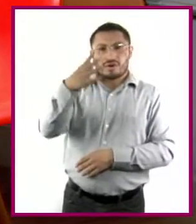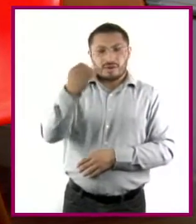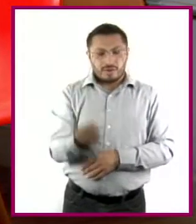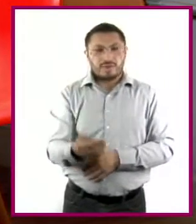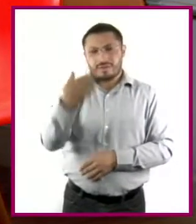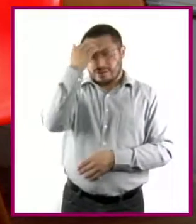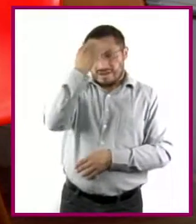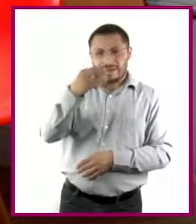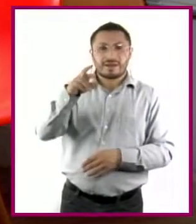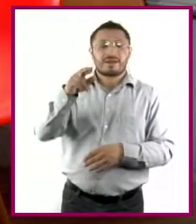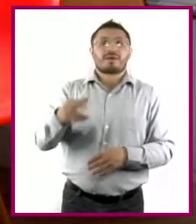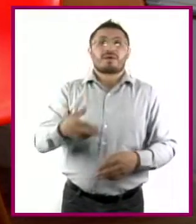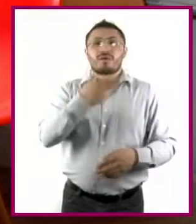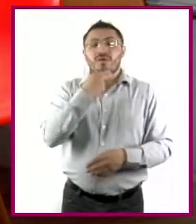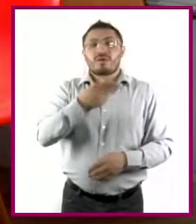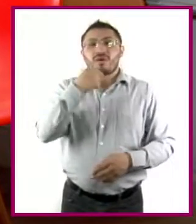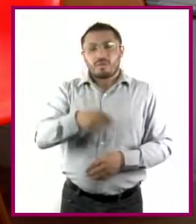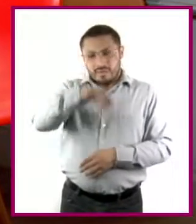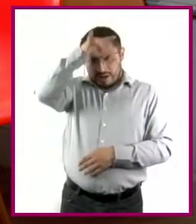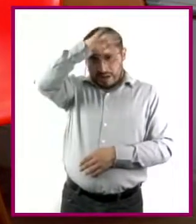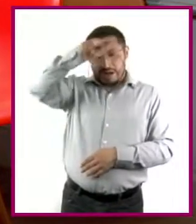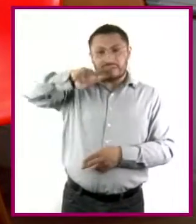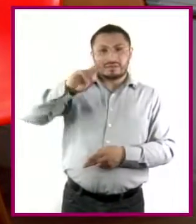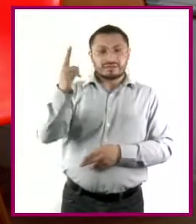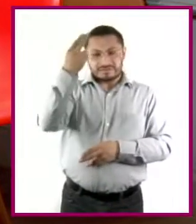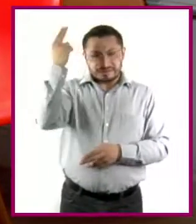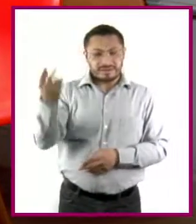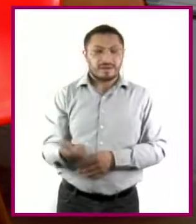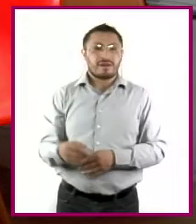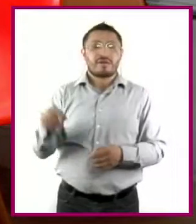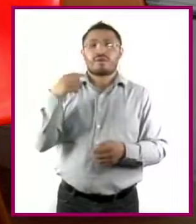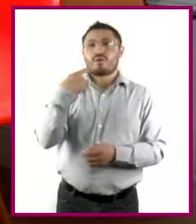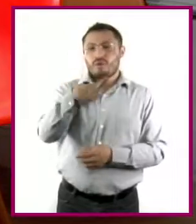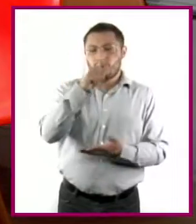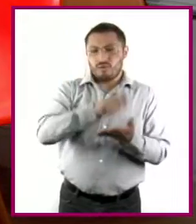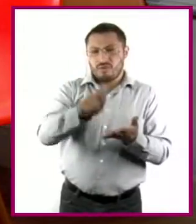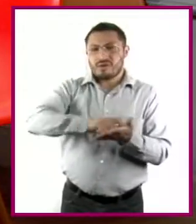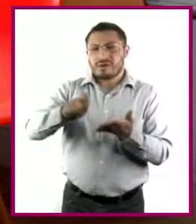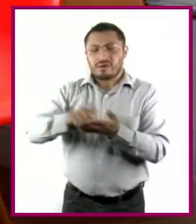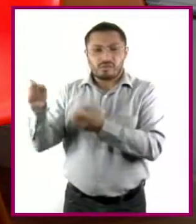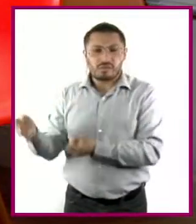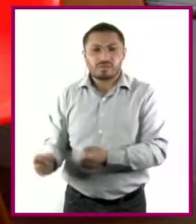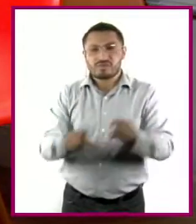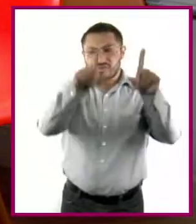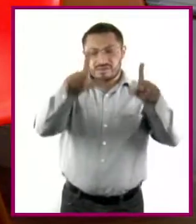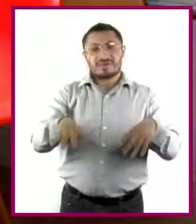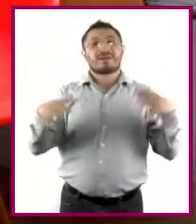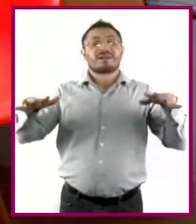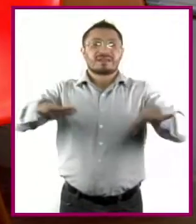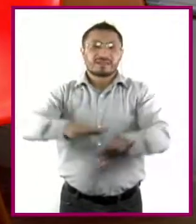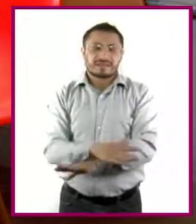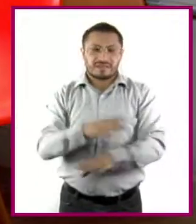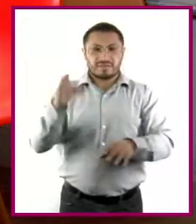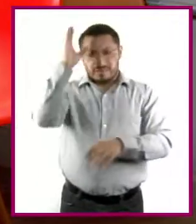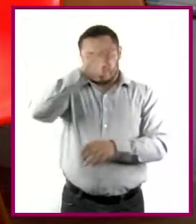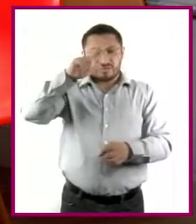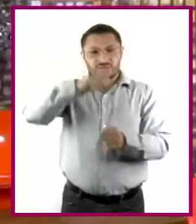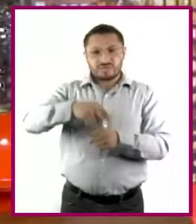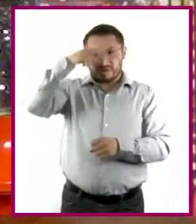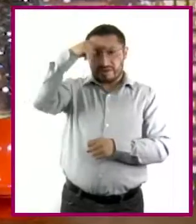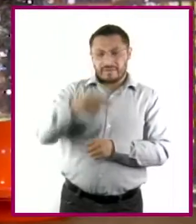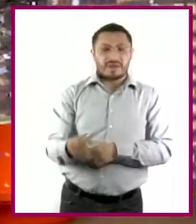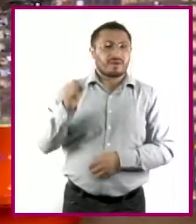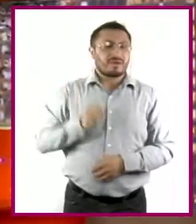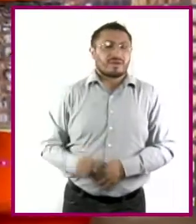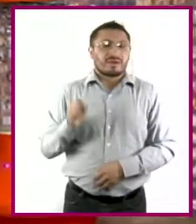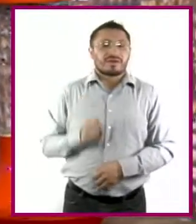el Regiomontano Universal, pues transformó con sus aportaciones la literatura y la cultura mexicana en el siglo XX.